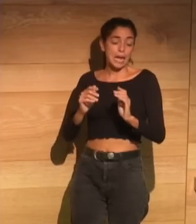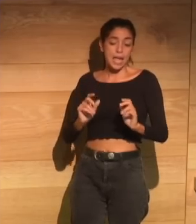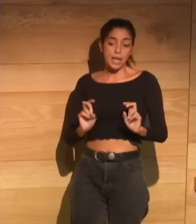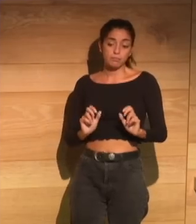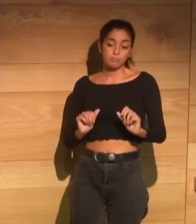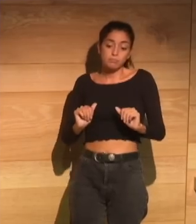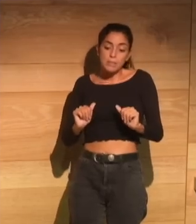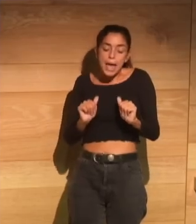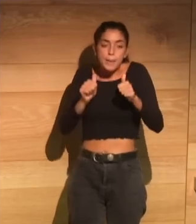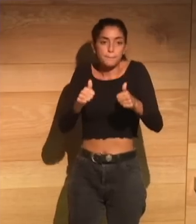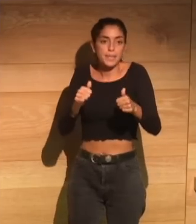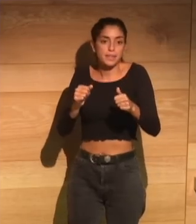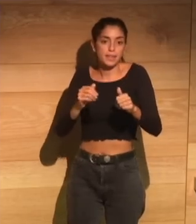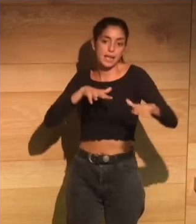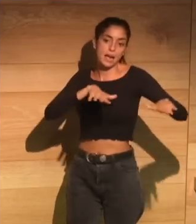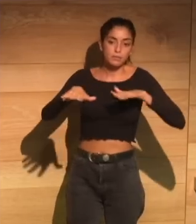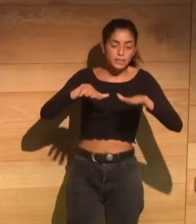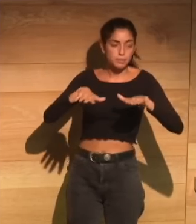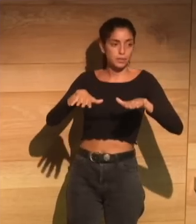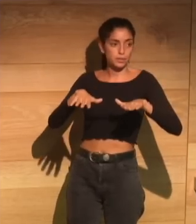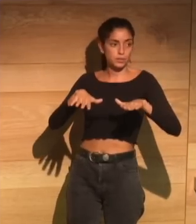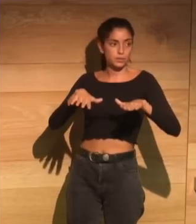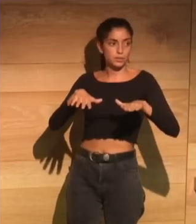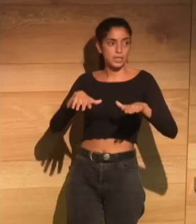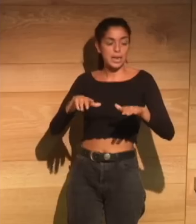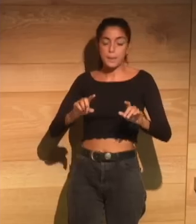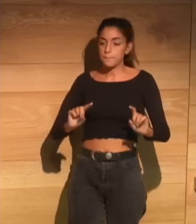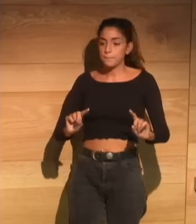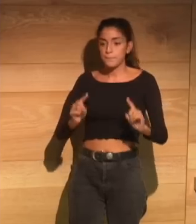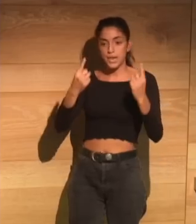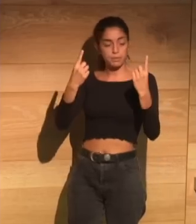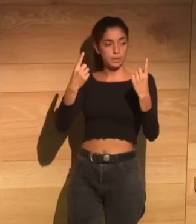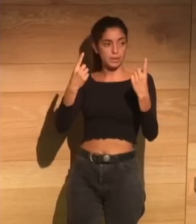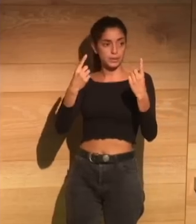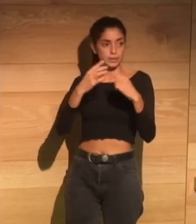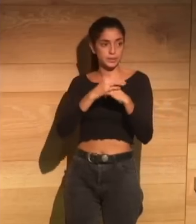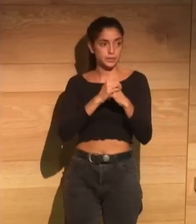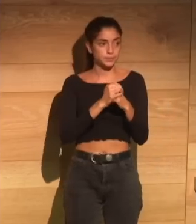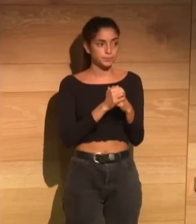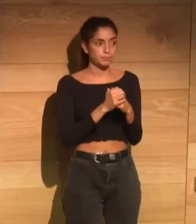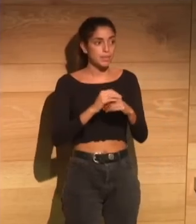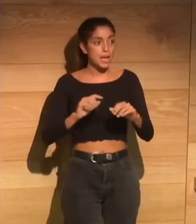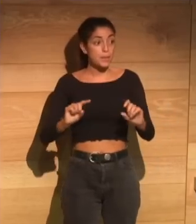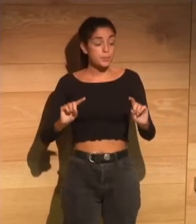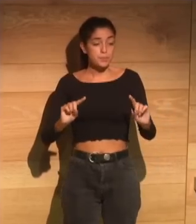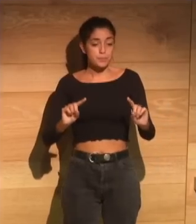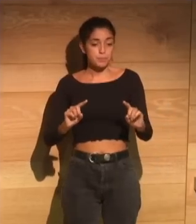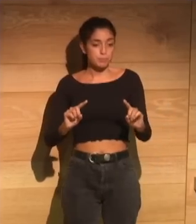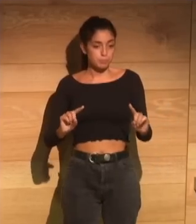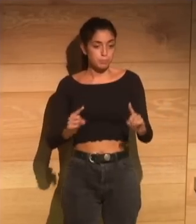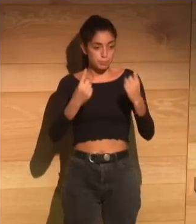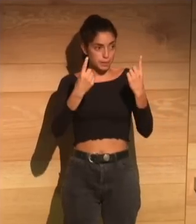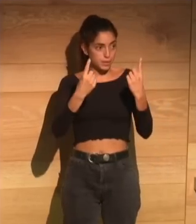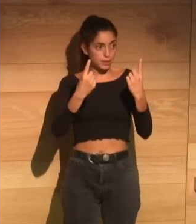dibujos animados. La primera vez. El fenaquitoscopio. La primera vez. Fenaquistiscopio. No sé cómo se llama. La primera. Bueno, aquí hay un